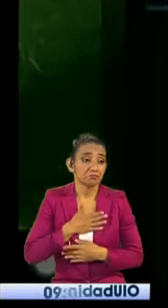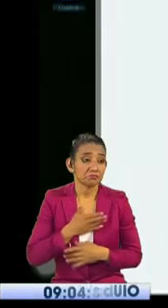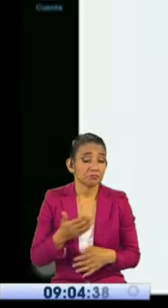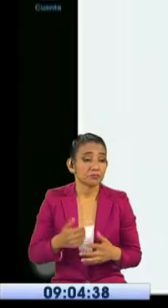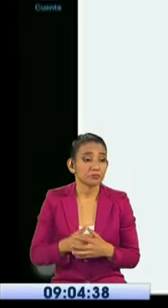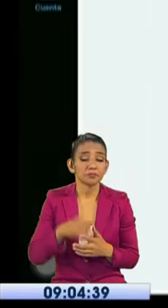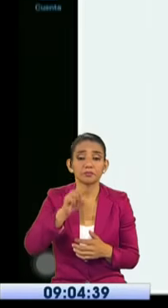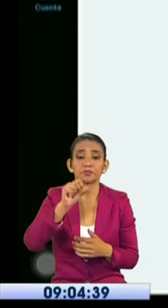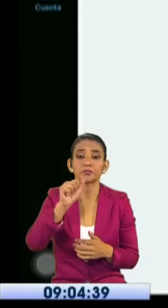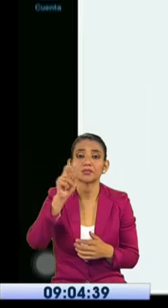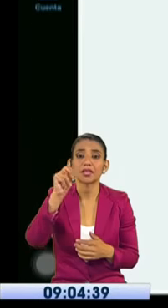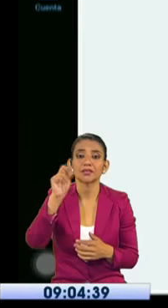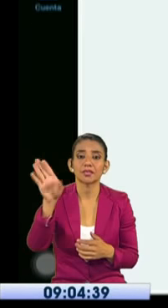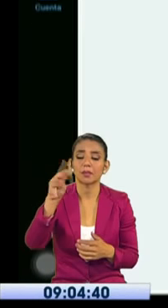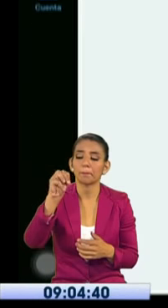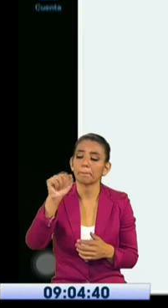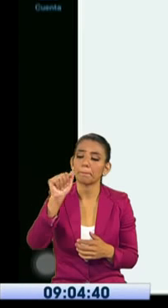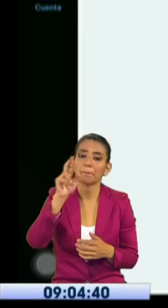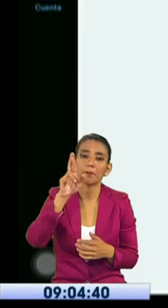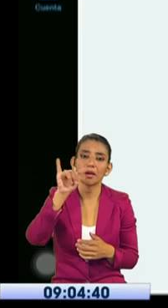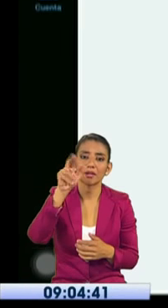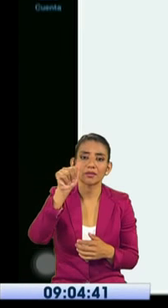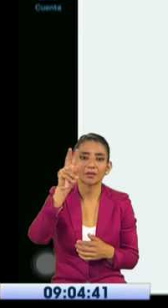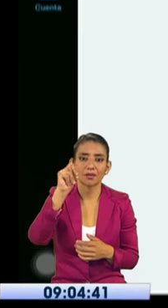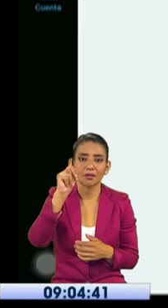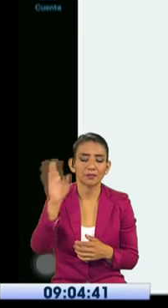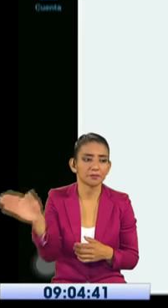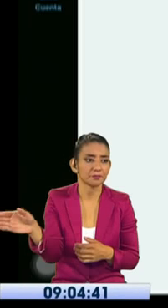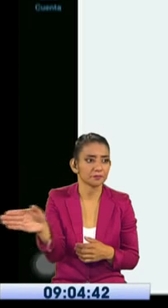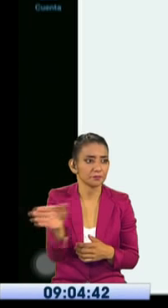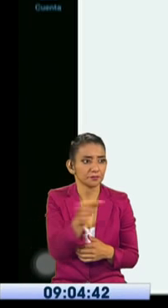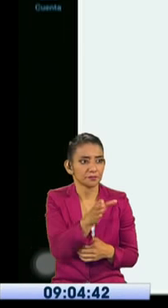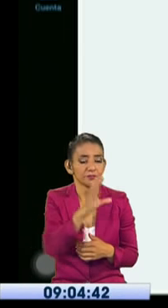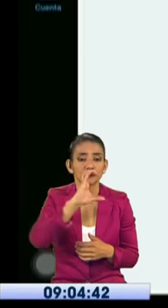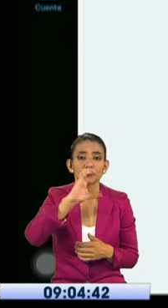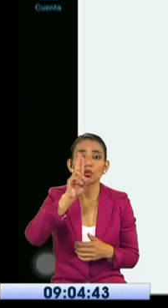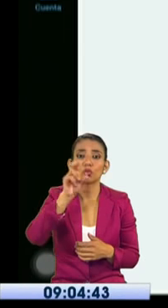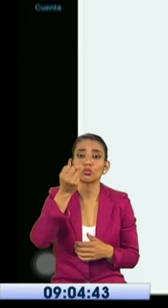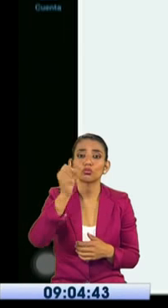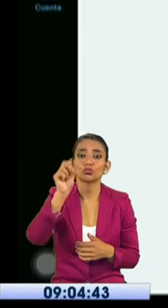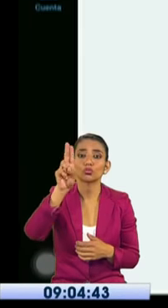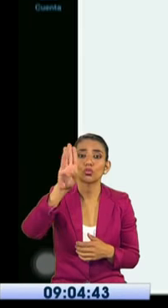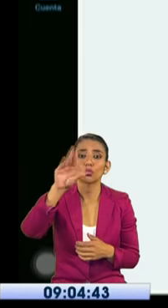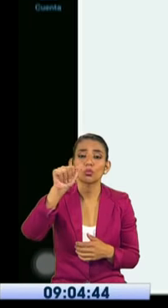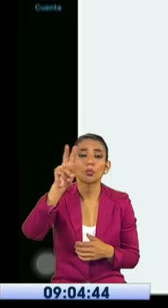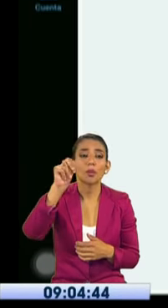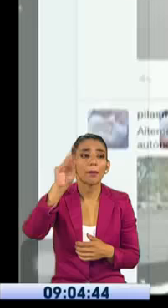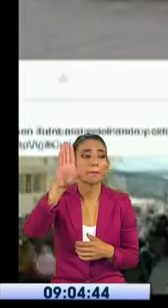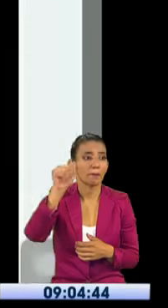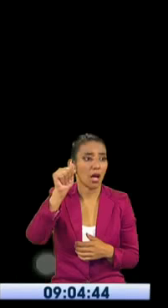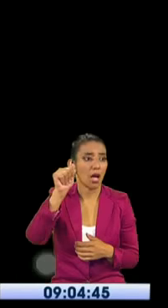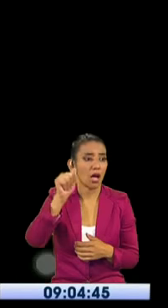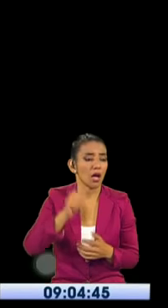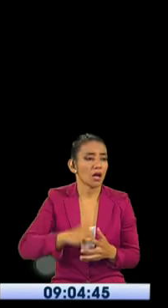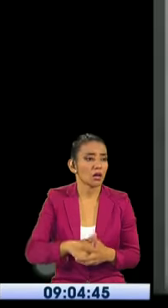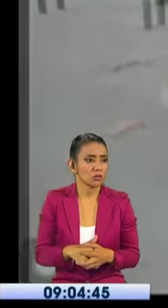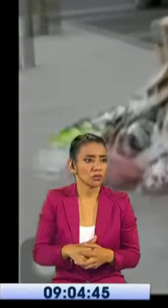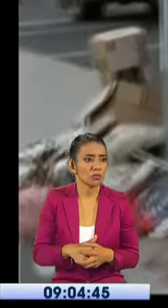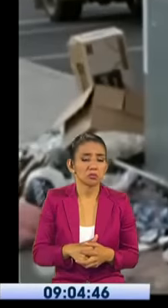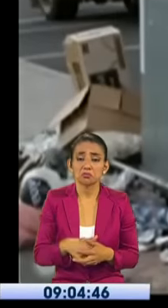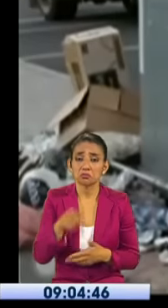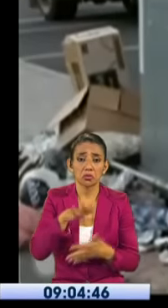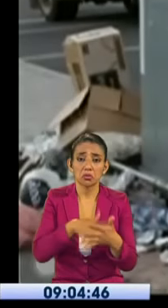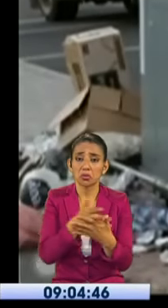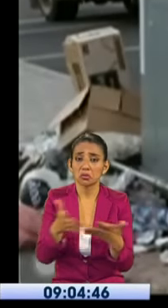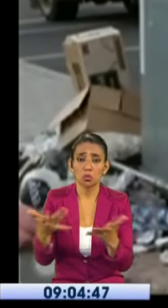San Martín, nos dicen. Por acá, en Cusubamba y Guanando, Santa Rita, contenedor lleno, recolector no tiene horario.